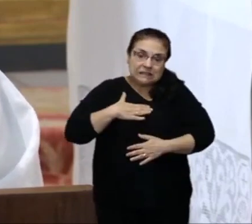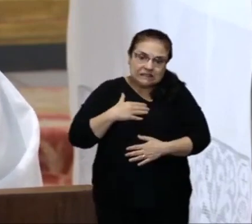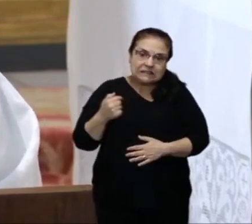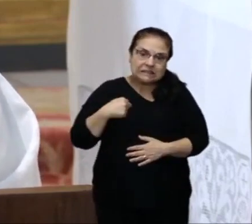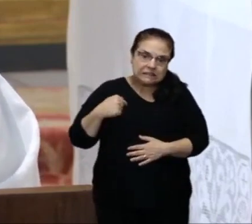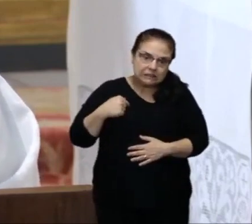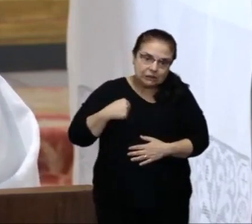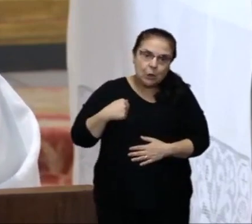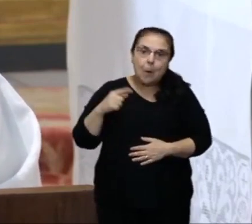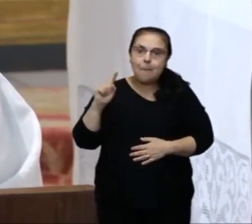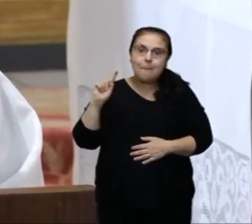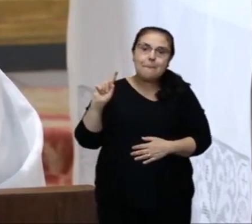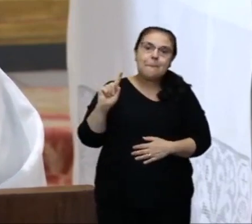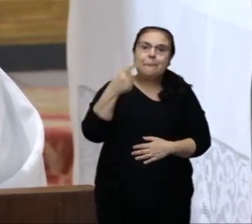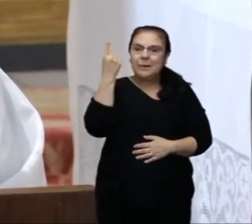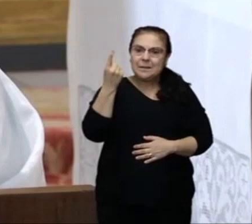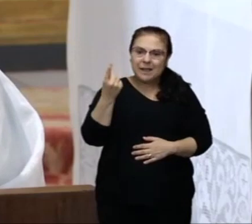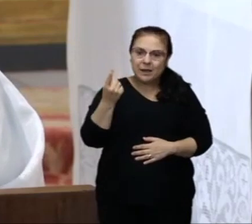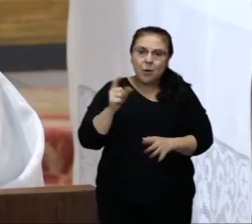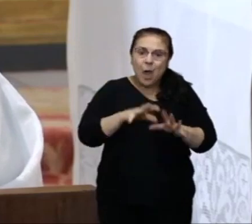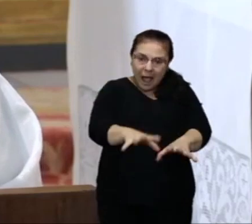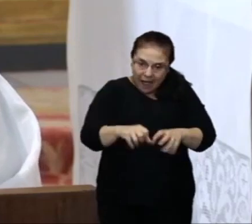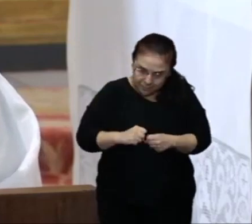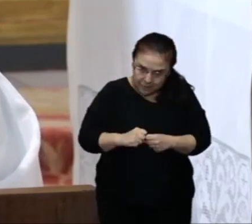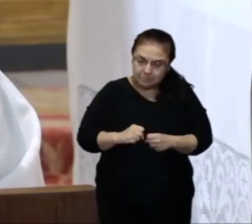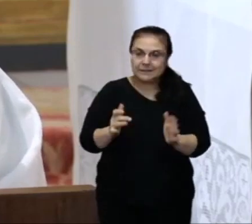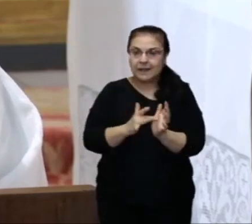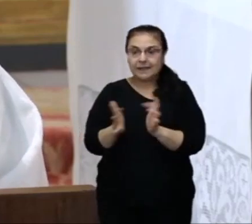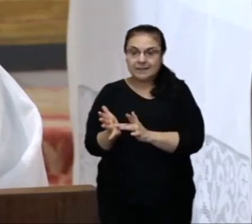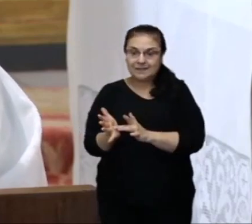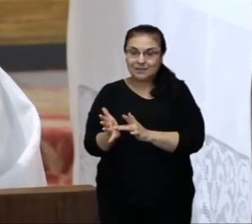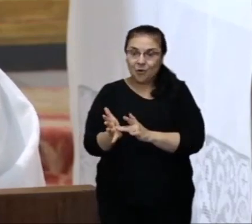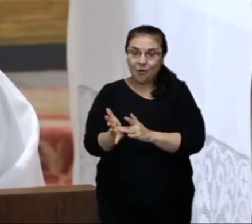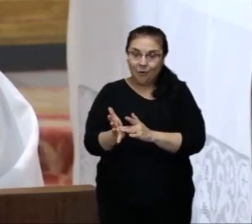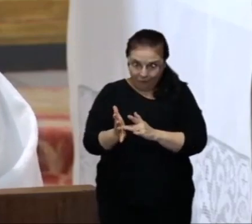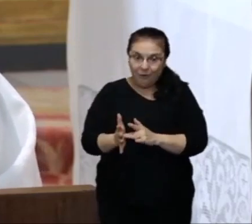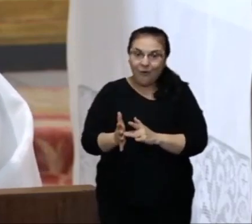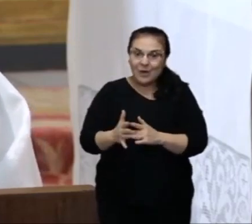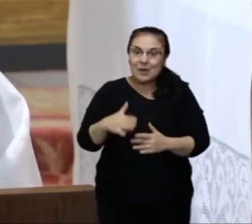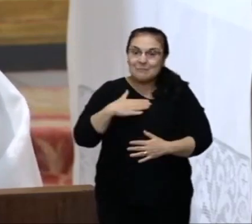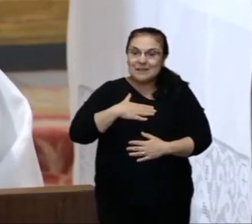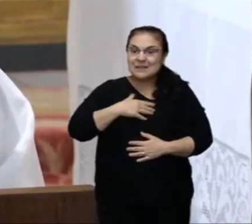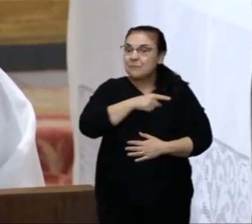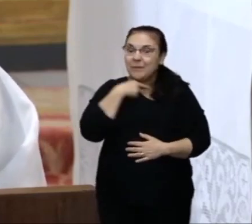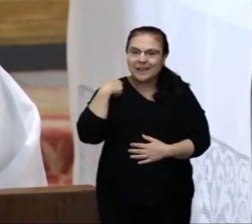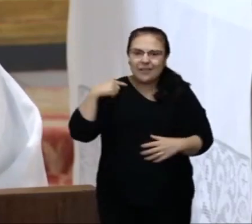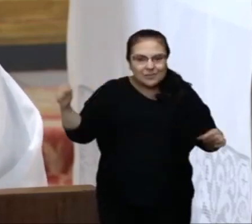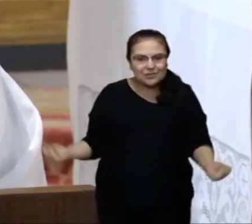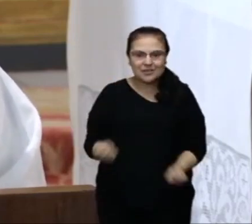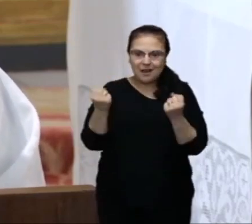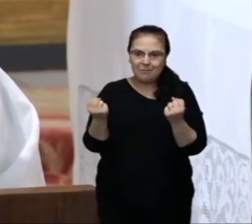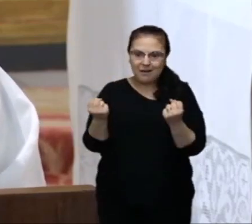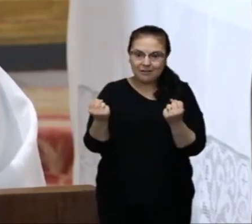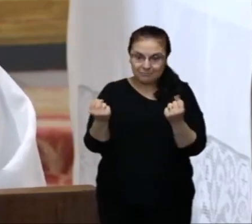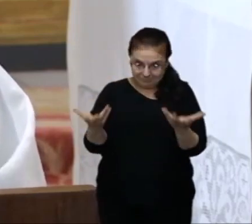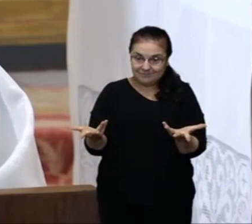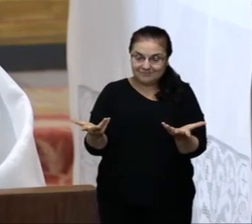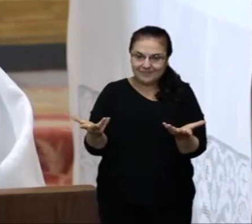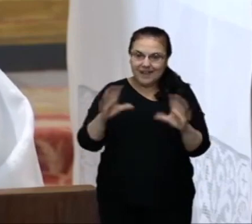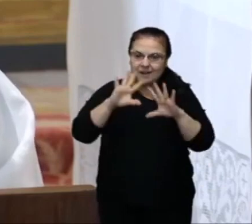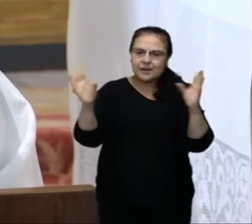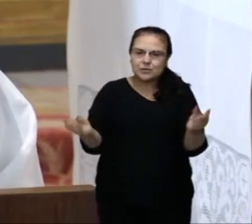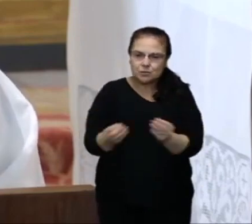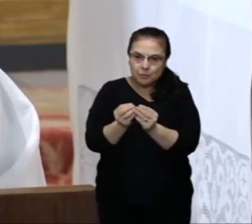el primero que acepta a Cristo como el que me salva de mis pecados, como el que me salva de mis fragilidades. En suma, he de aprender a